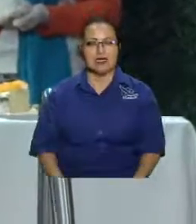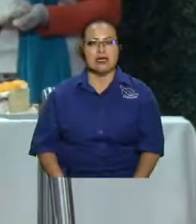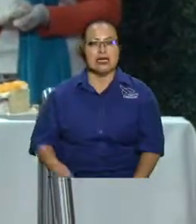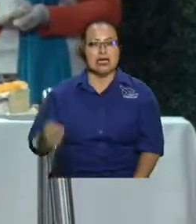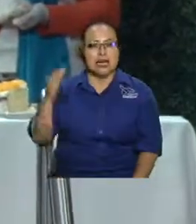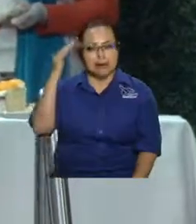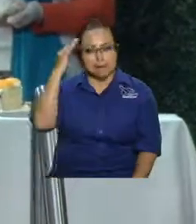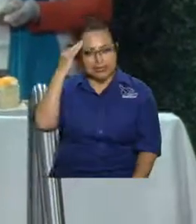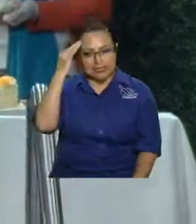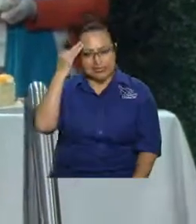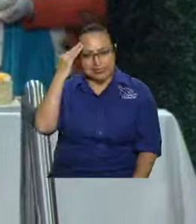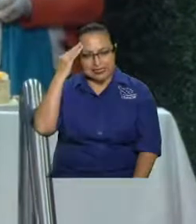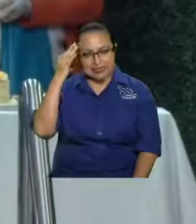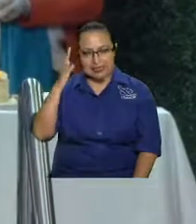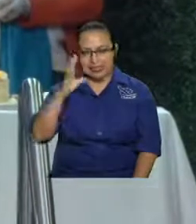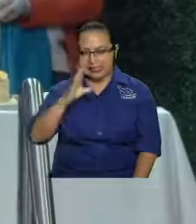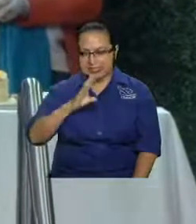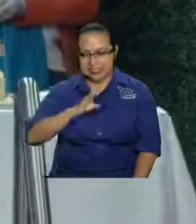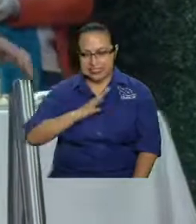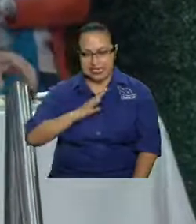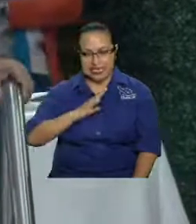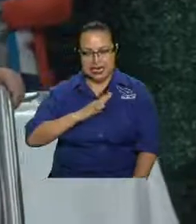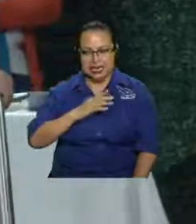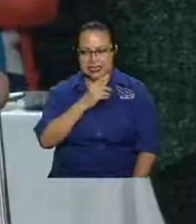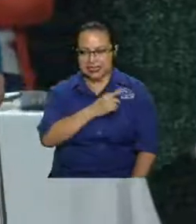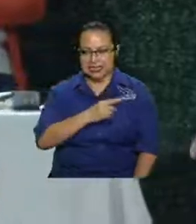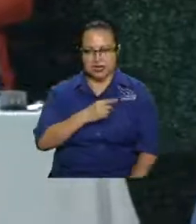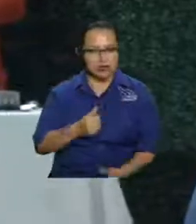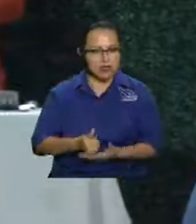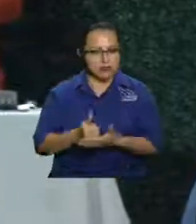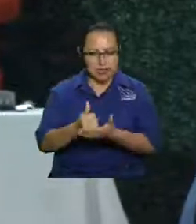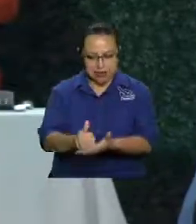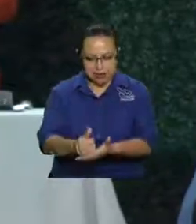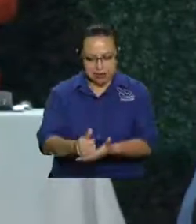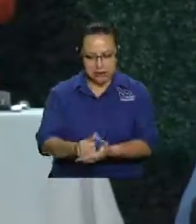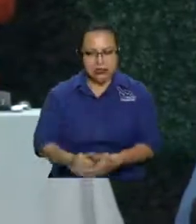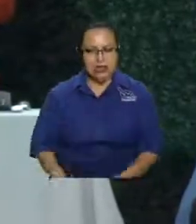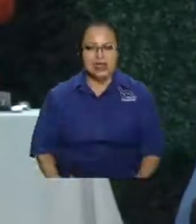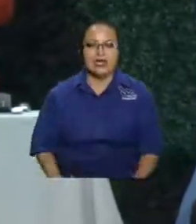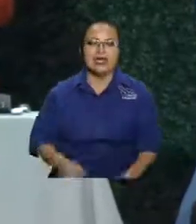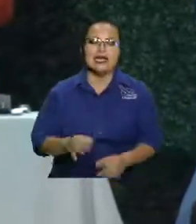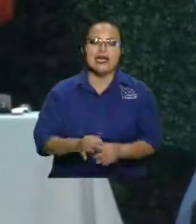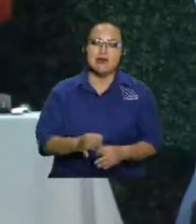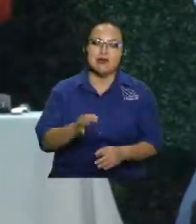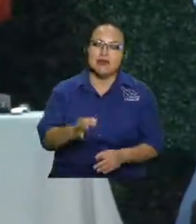Pero tenía en la mente que iba a ayudar. Entonces, el pueblo de Israel